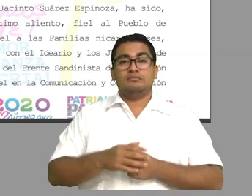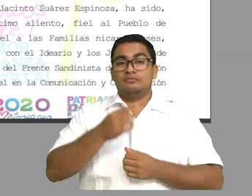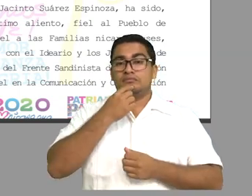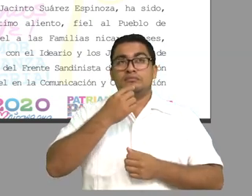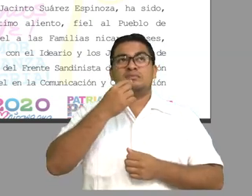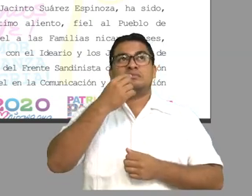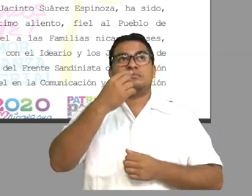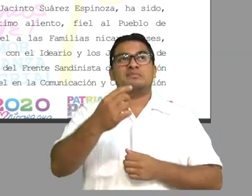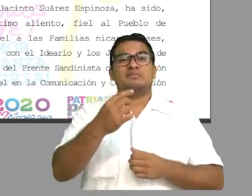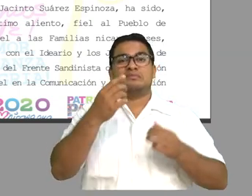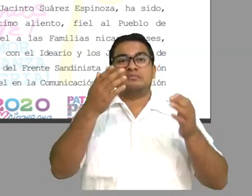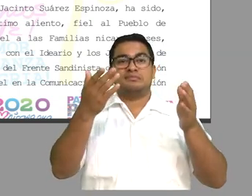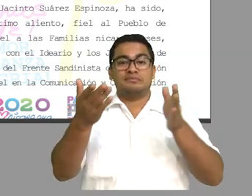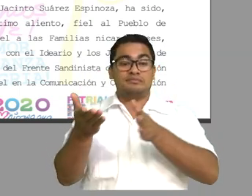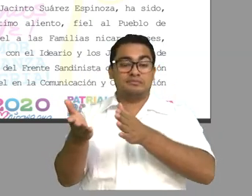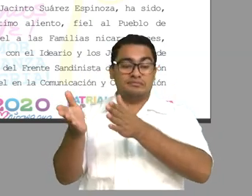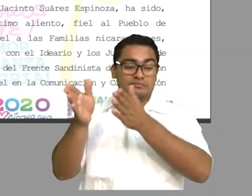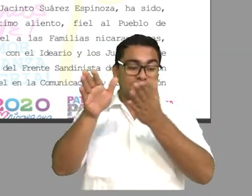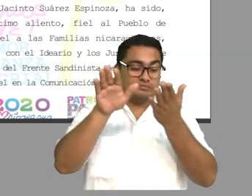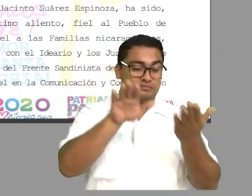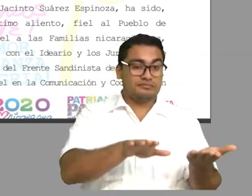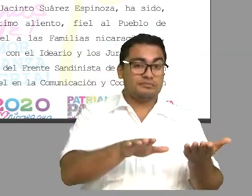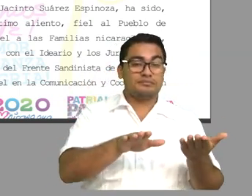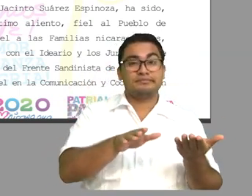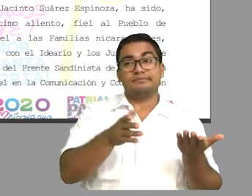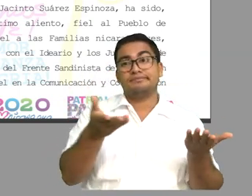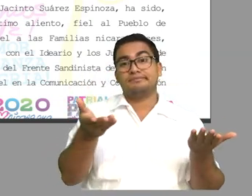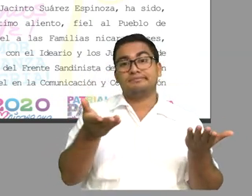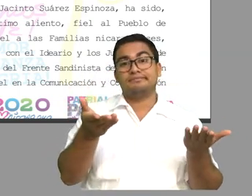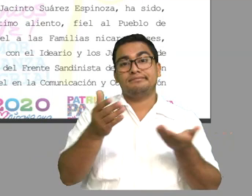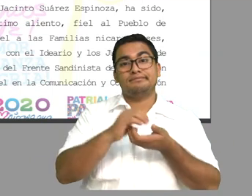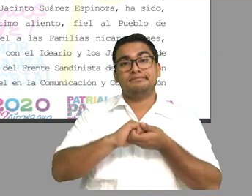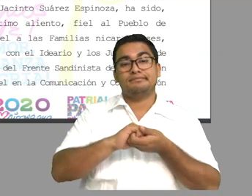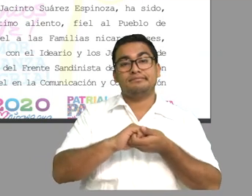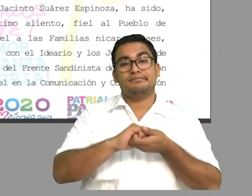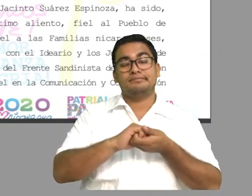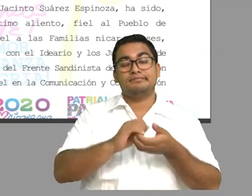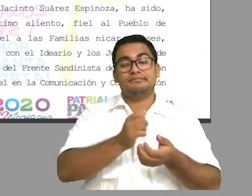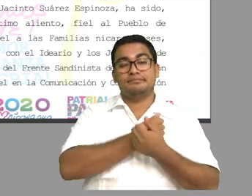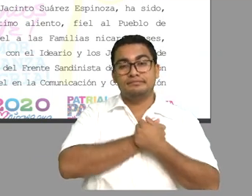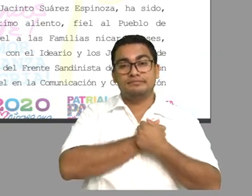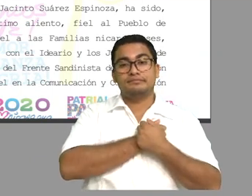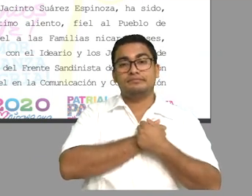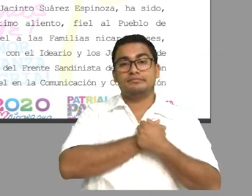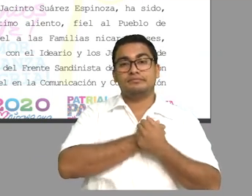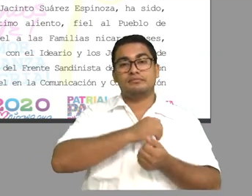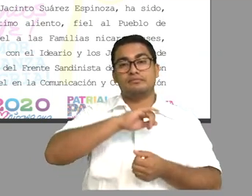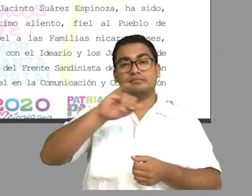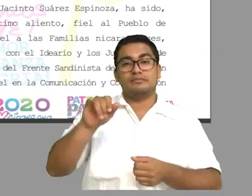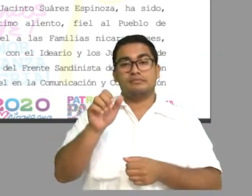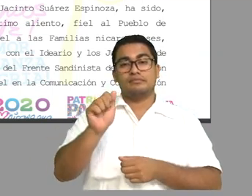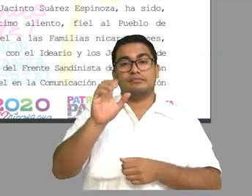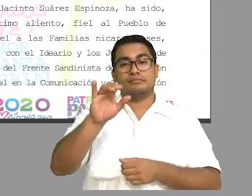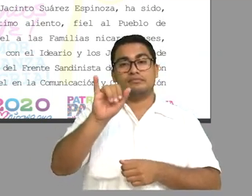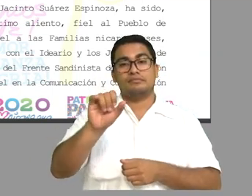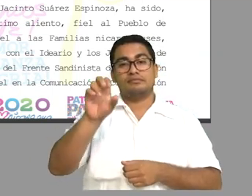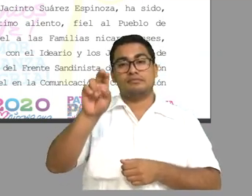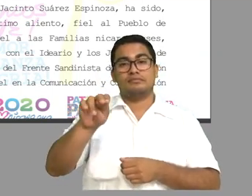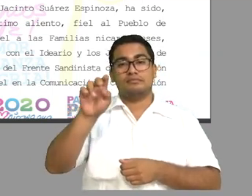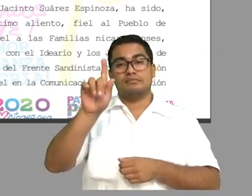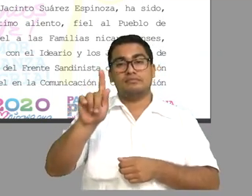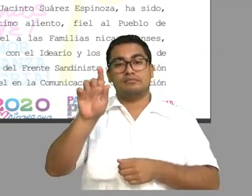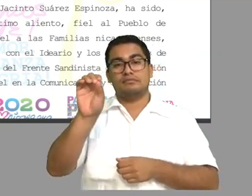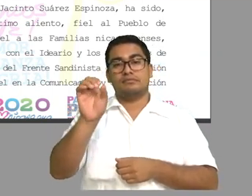el tránsito a otro plano de vida el querido compañero Jacinto